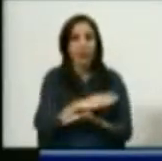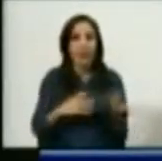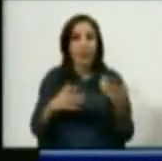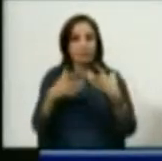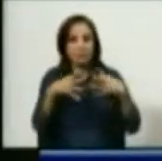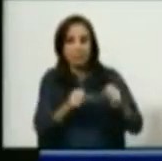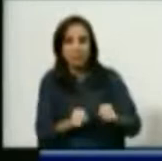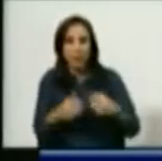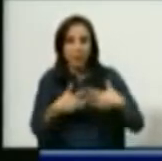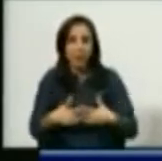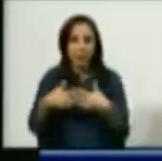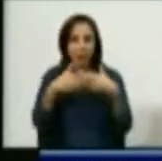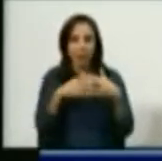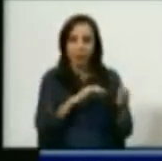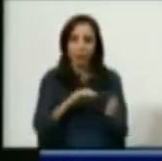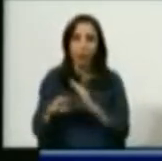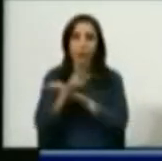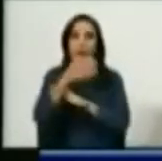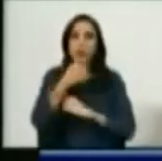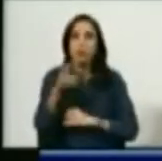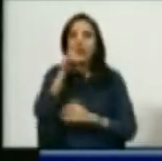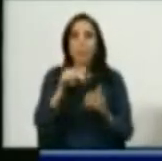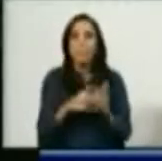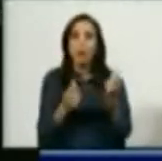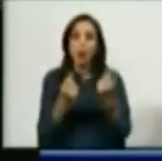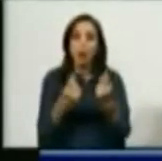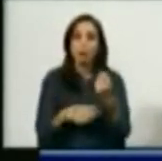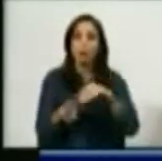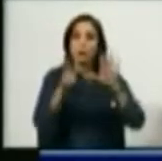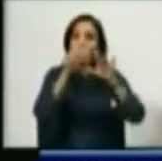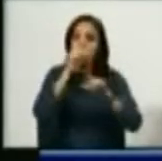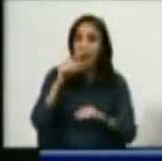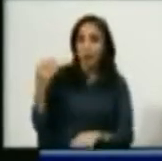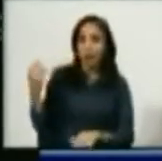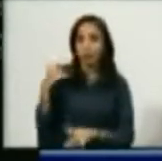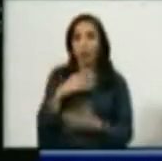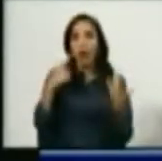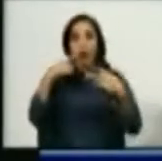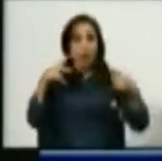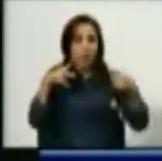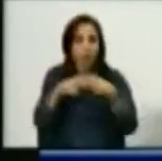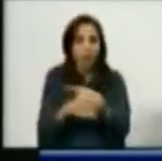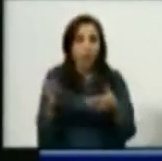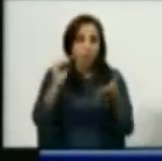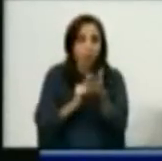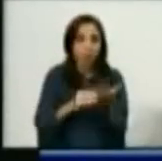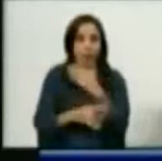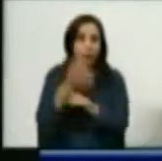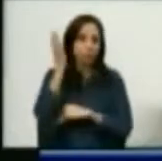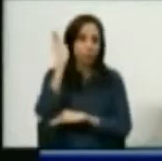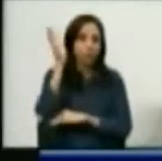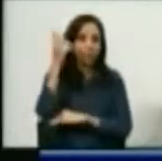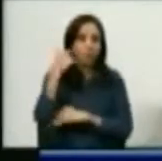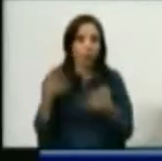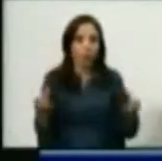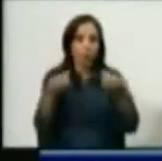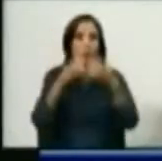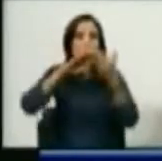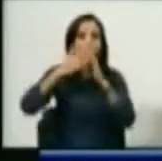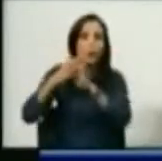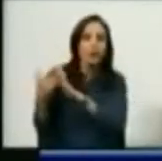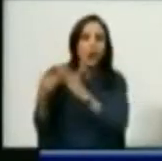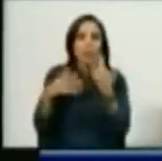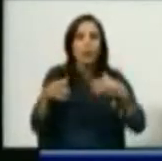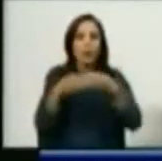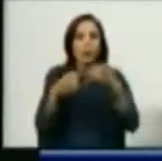yanqui dos de diciembre de 2011 hace siete años se realizó la inauguración de la Cumbre fundacional de la comunidad de Estados